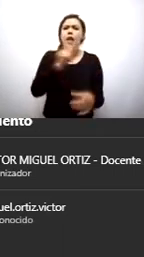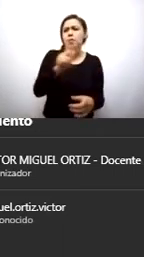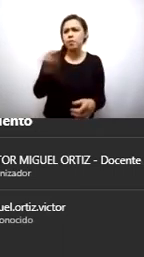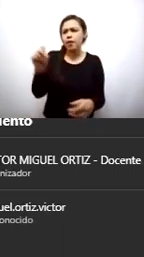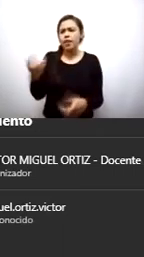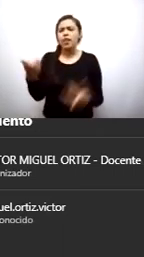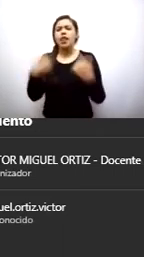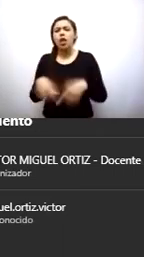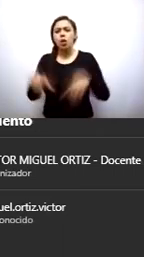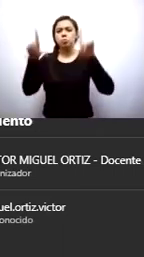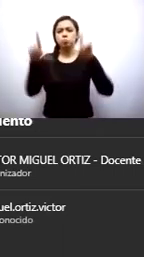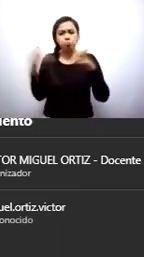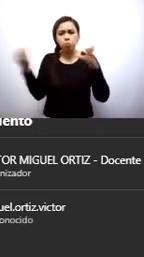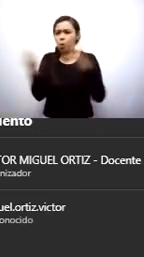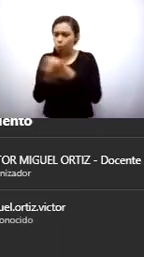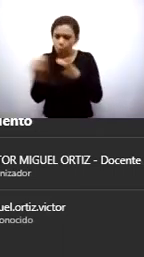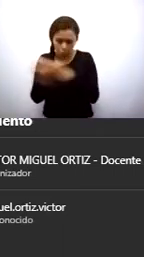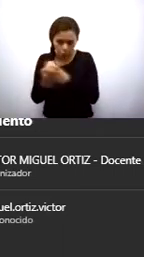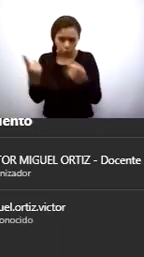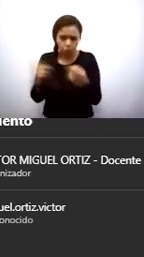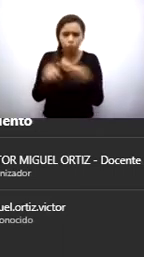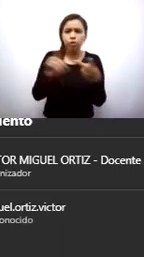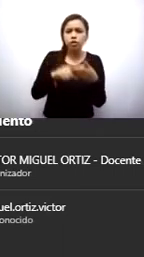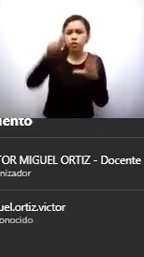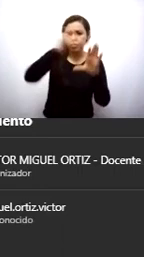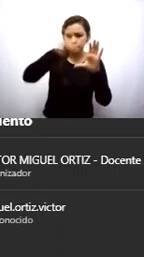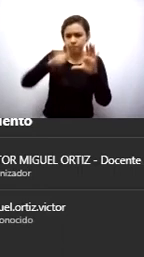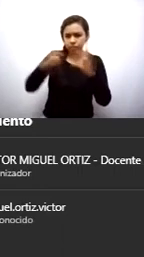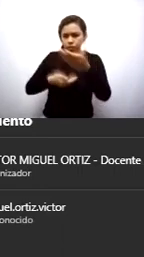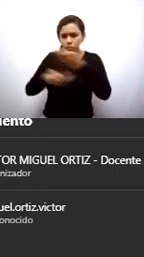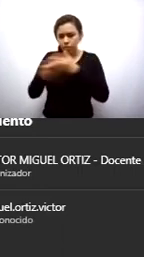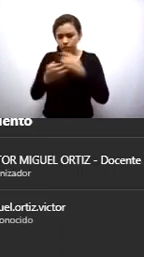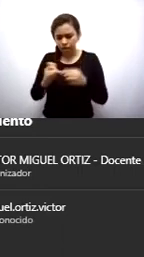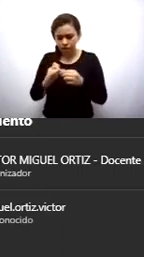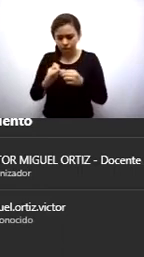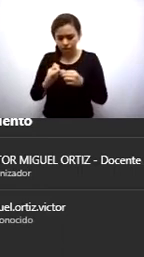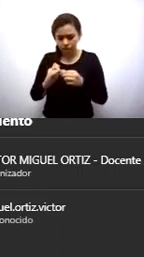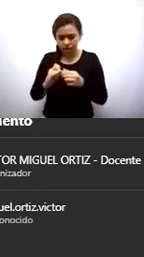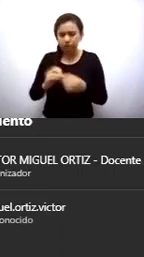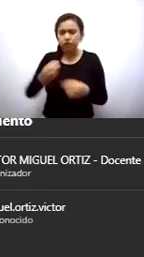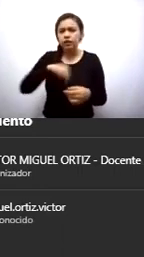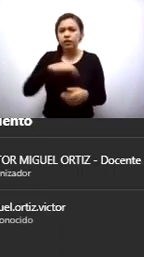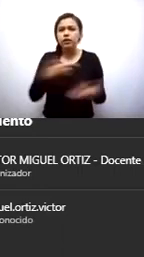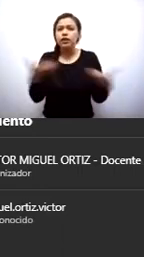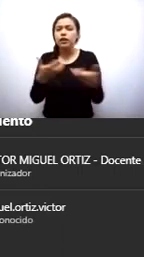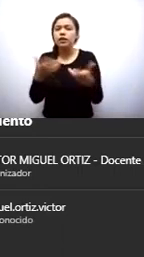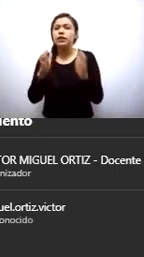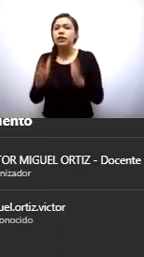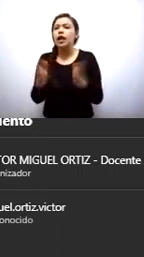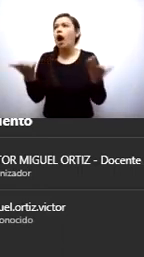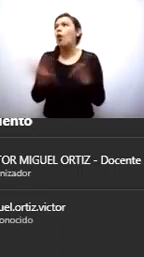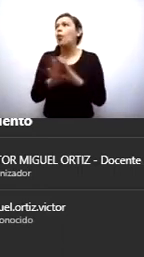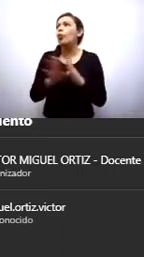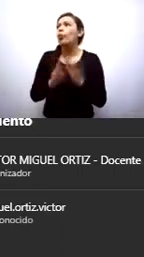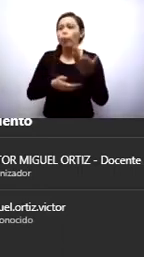nuestro material, la presentación de la pizarra compartida, y vamos a poder generar entonces ya, pues, esta